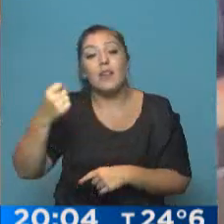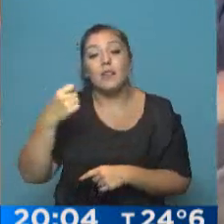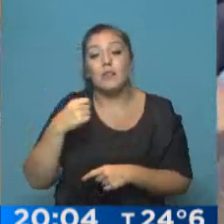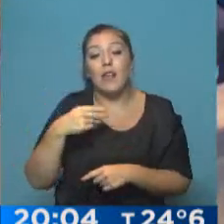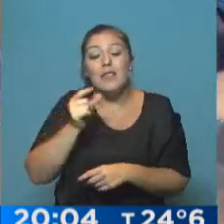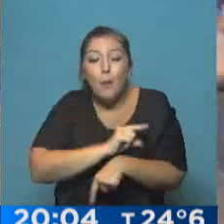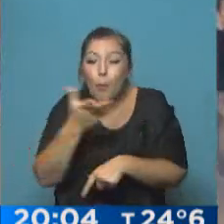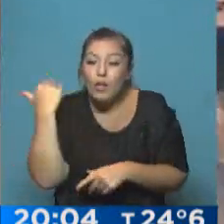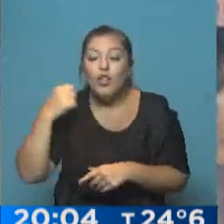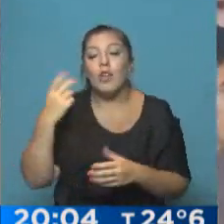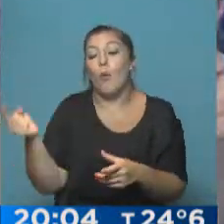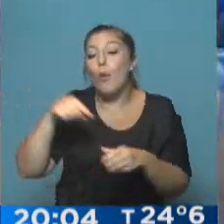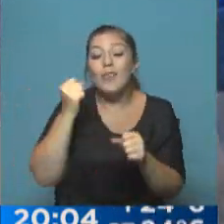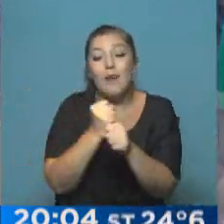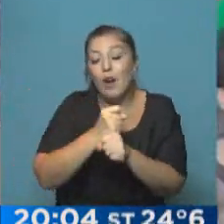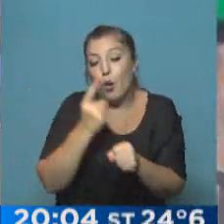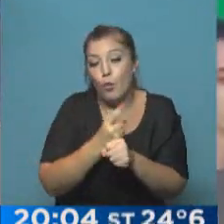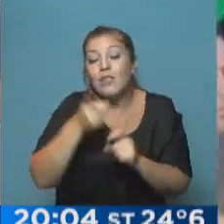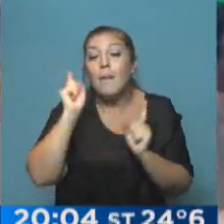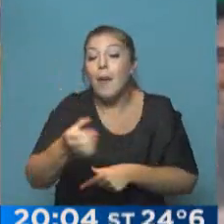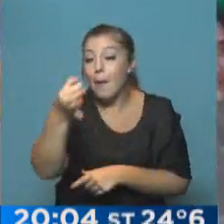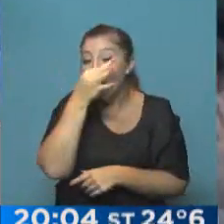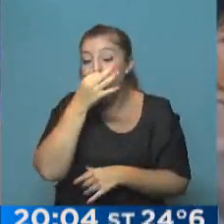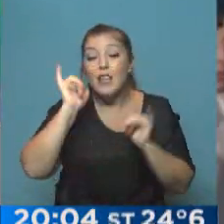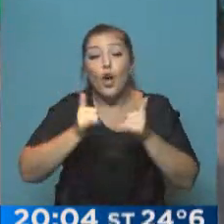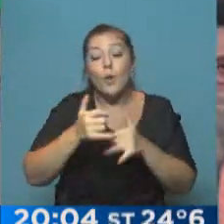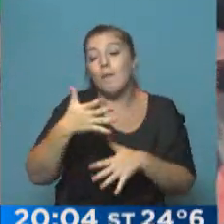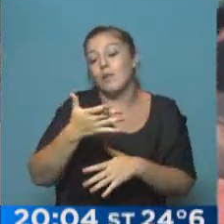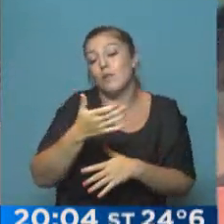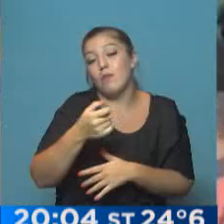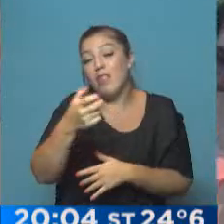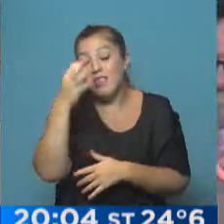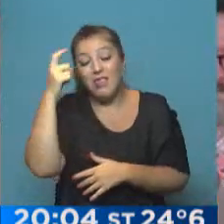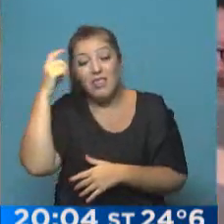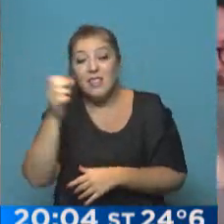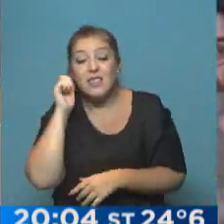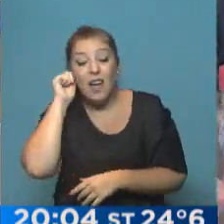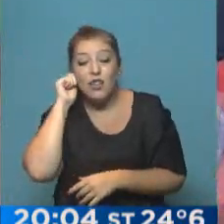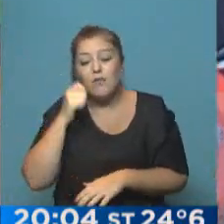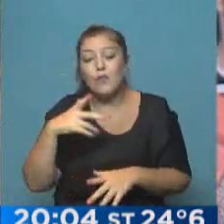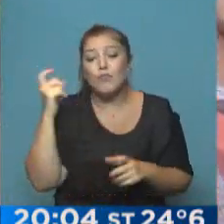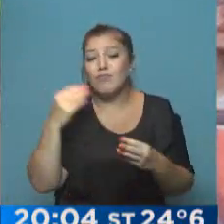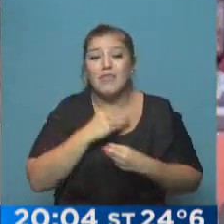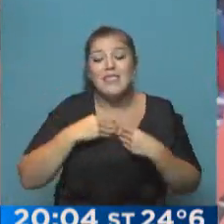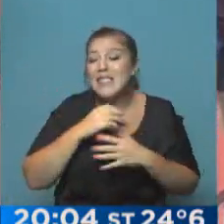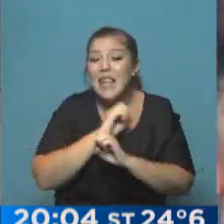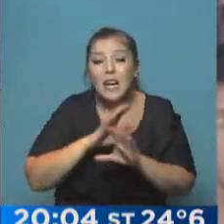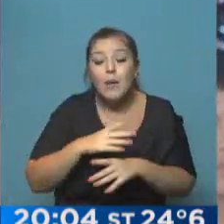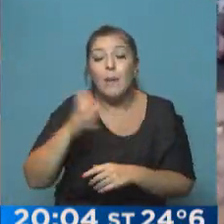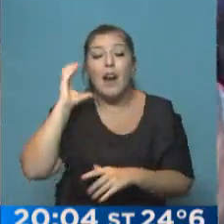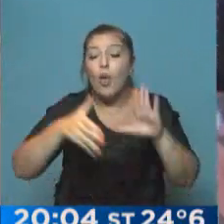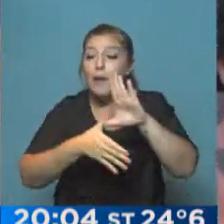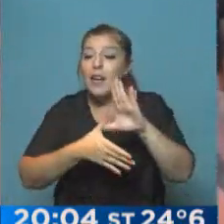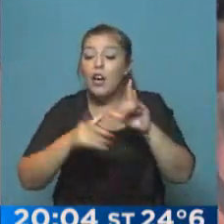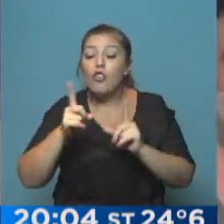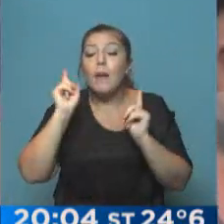no va a volver a trabajar. También tenemos 20 pibes que tienen aproximadamente 10 años. Es un drama social terrible, no solamente para Radio América, sino también para los